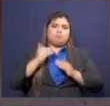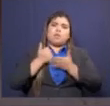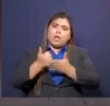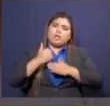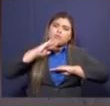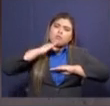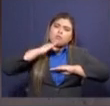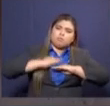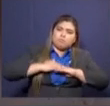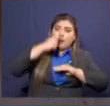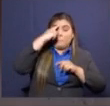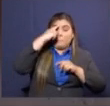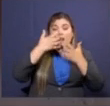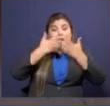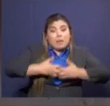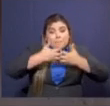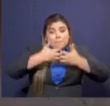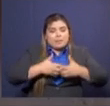para la micro,